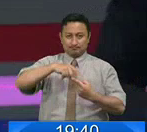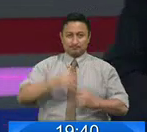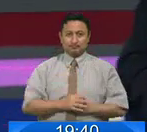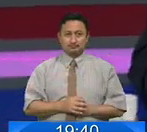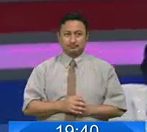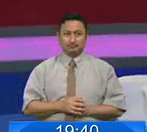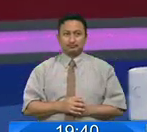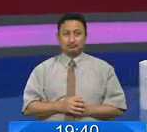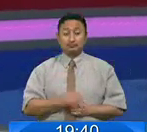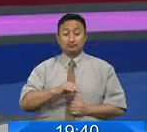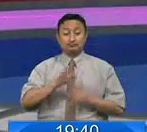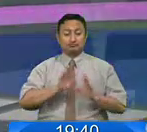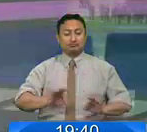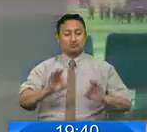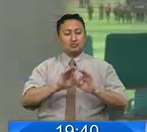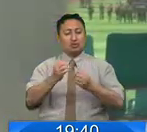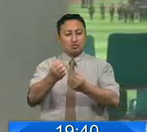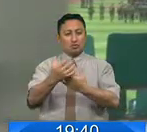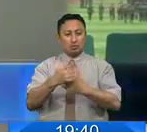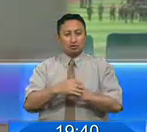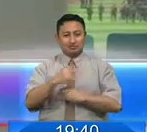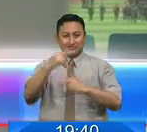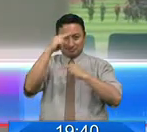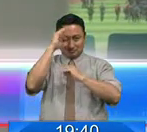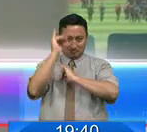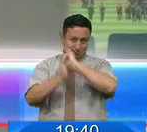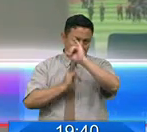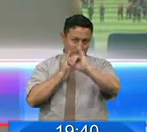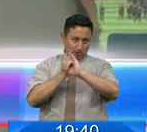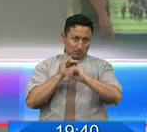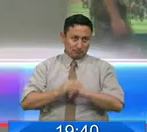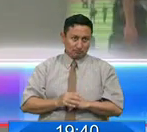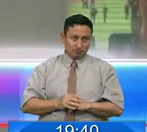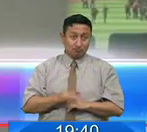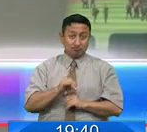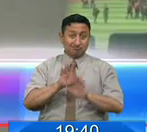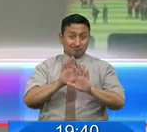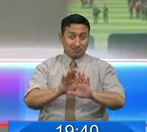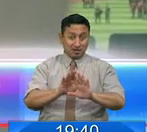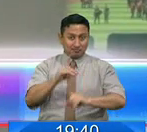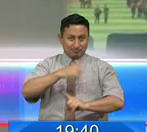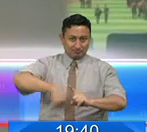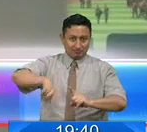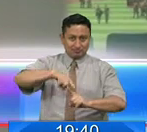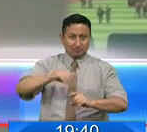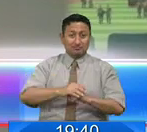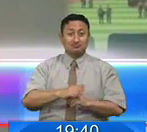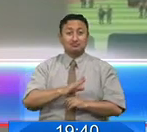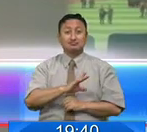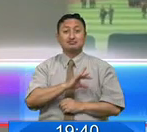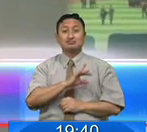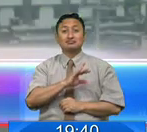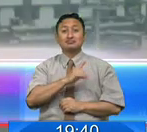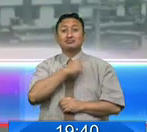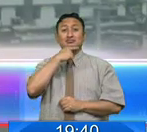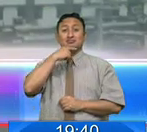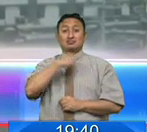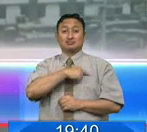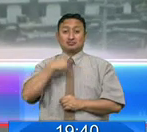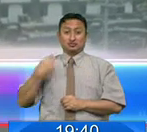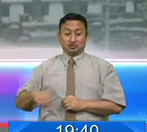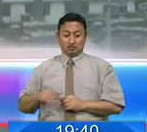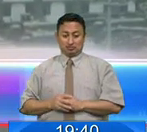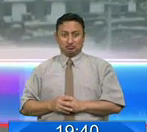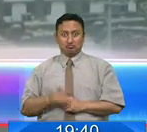y tendremos importante información noticias internacionales ustedes no se vayan al retornar en china se envió tropas